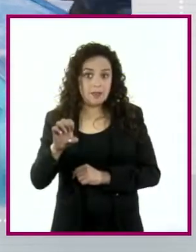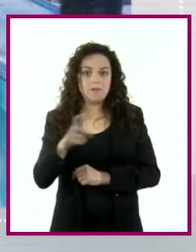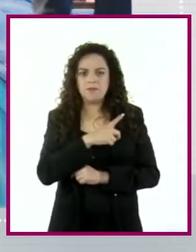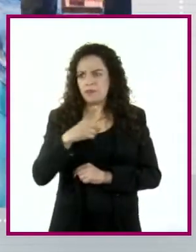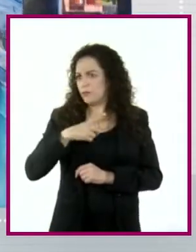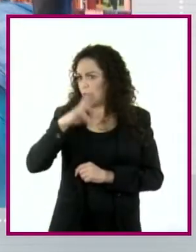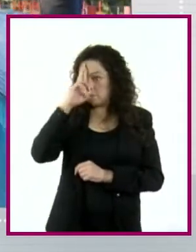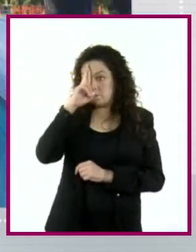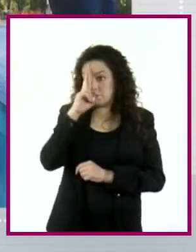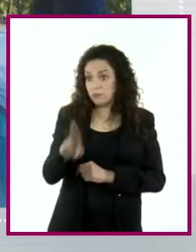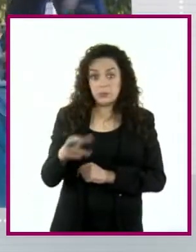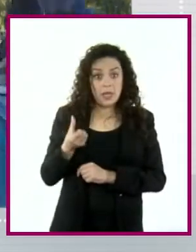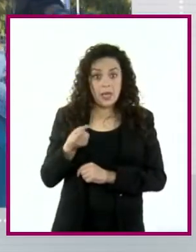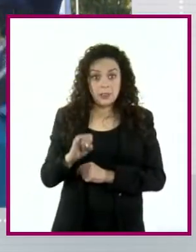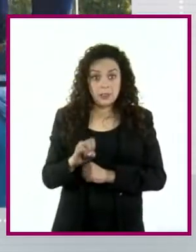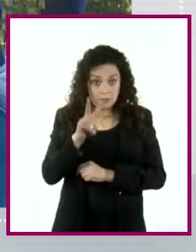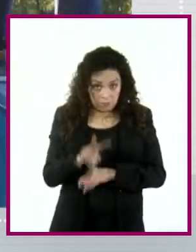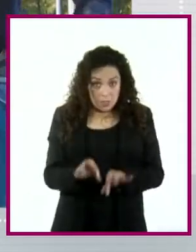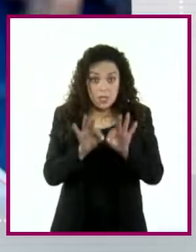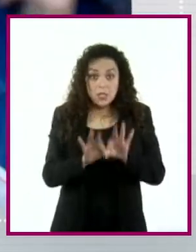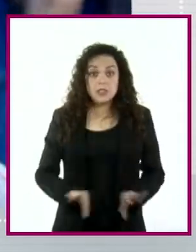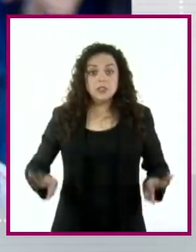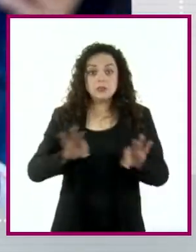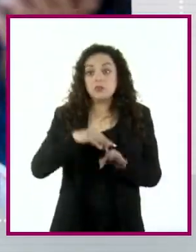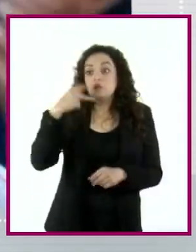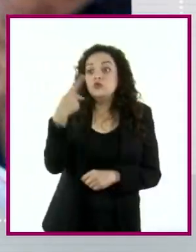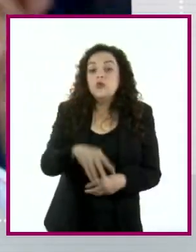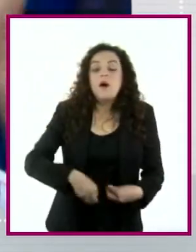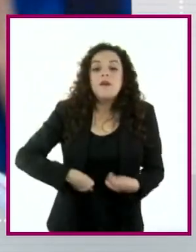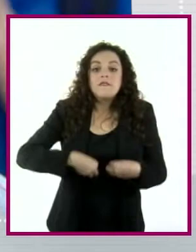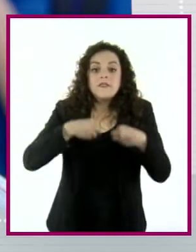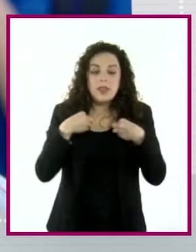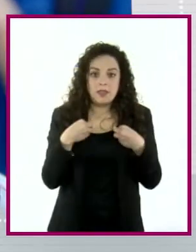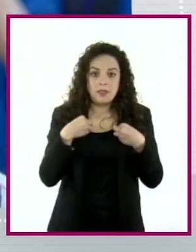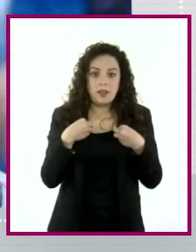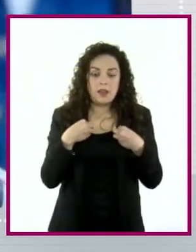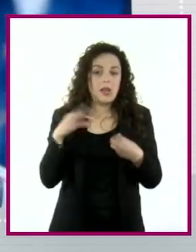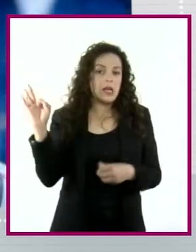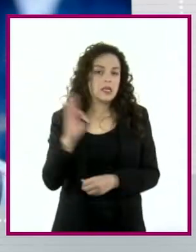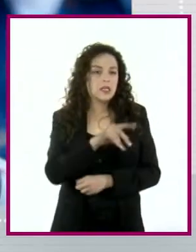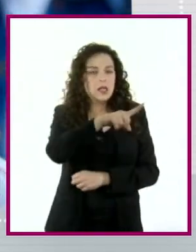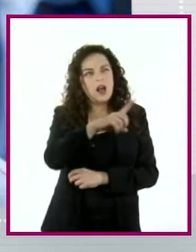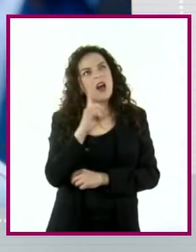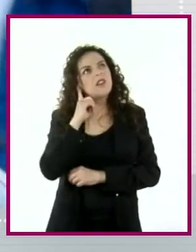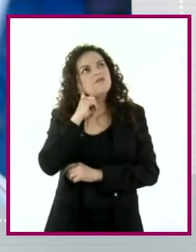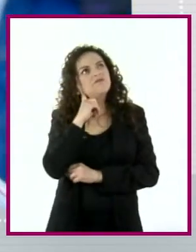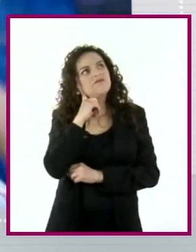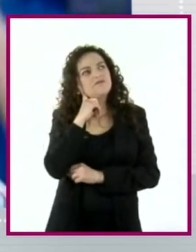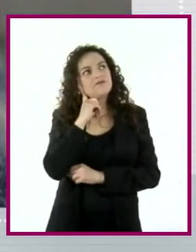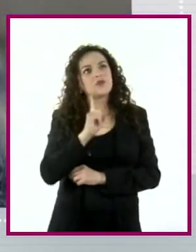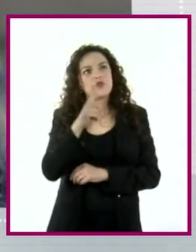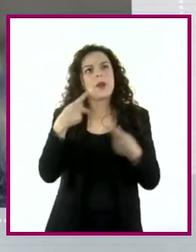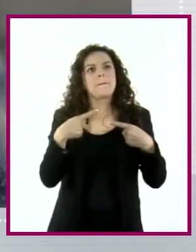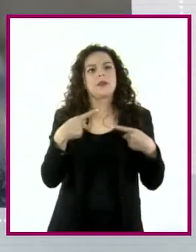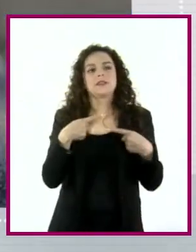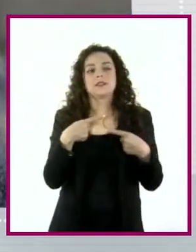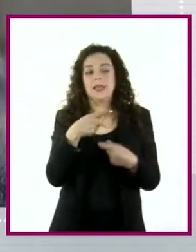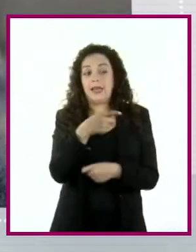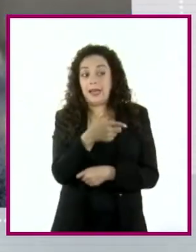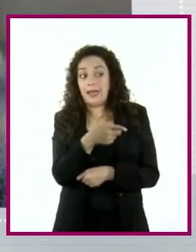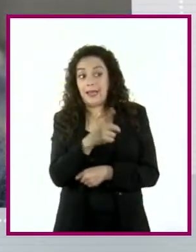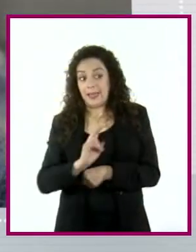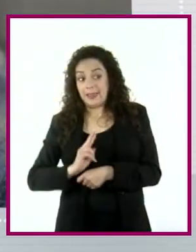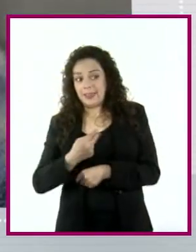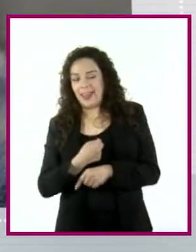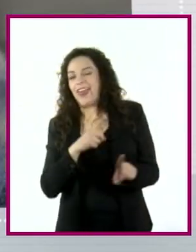respétalo. Es importante para su vida. Y cuando escuches que alguien se burla de una persona